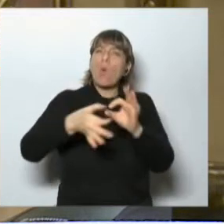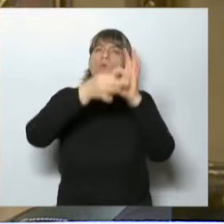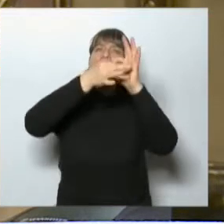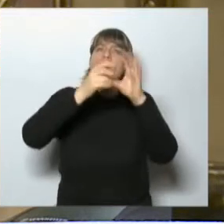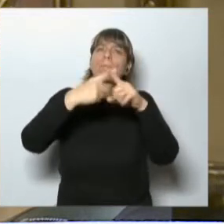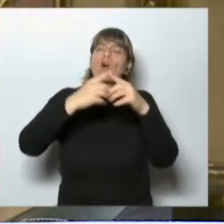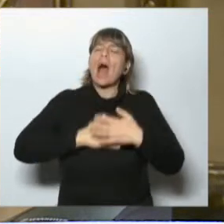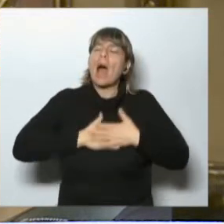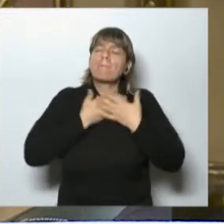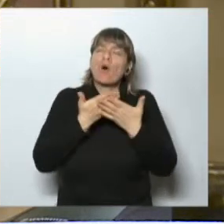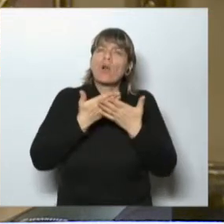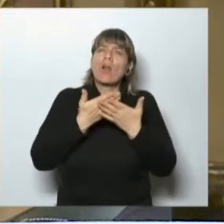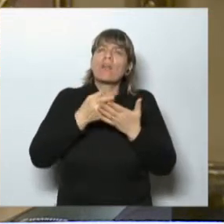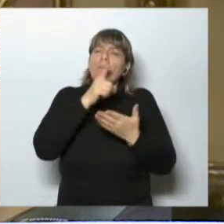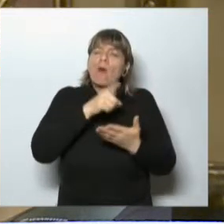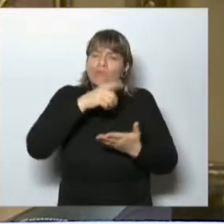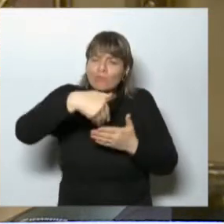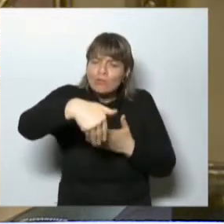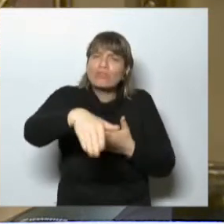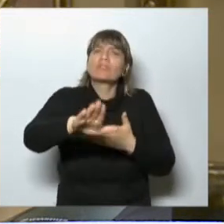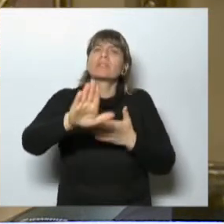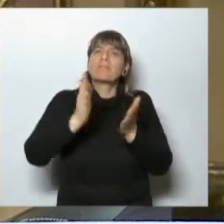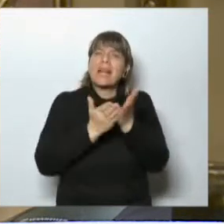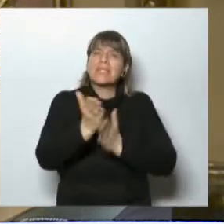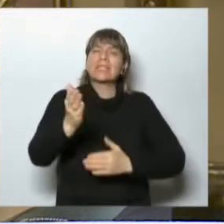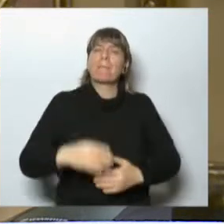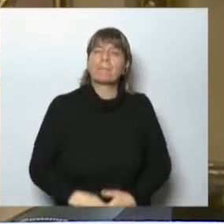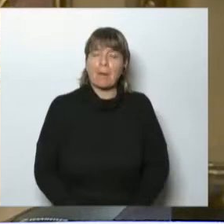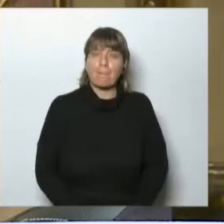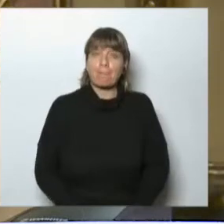amor, demos frutos que permanezcan